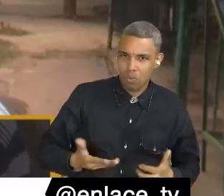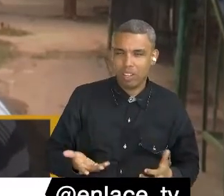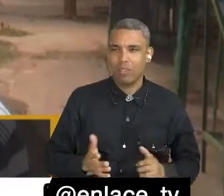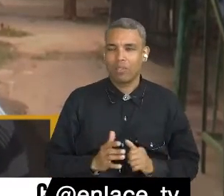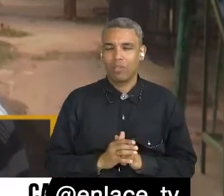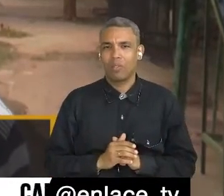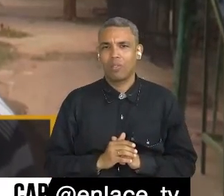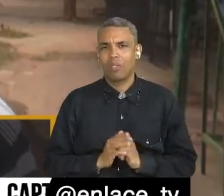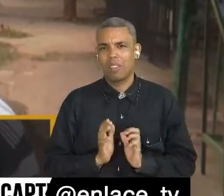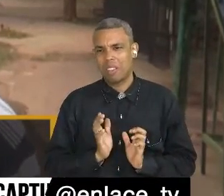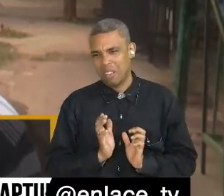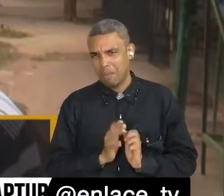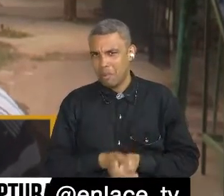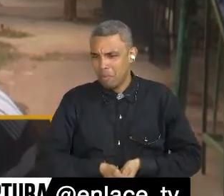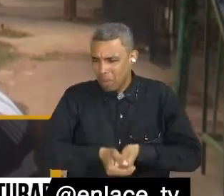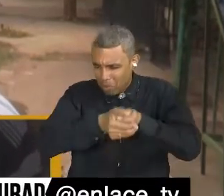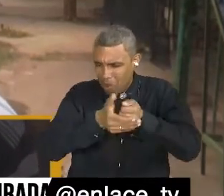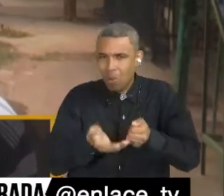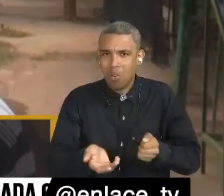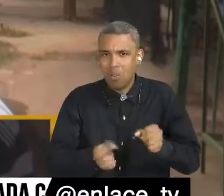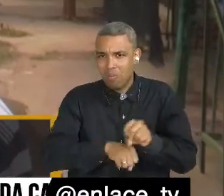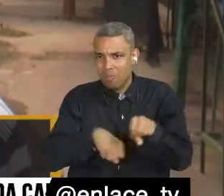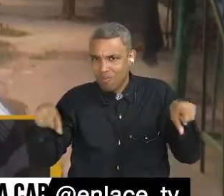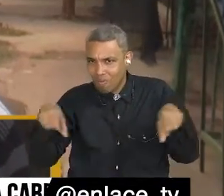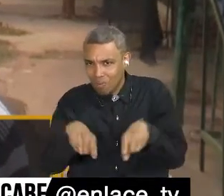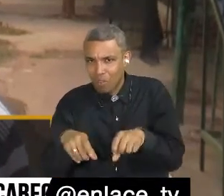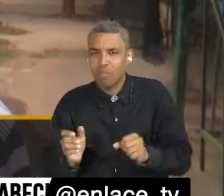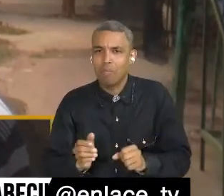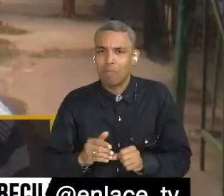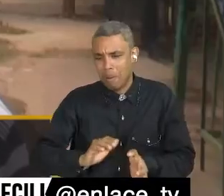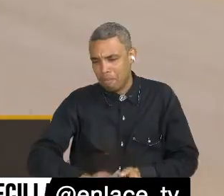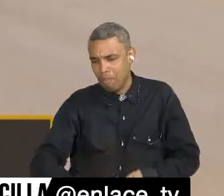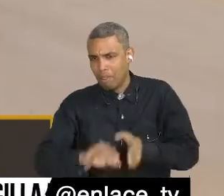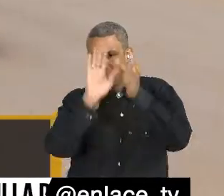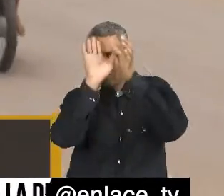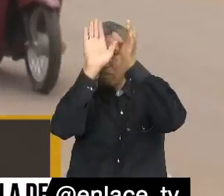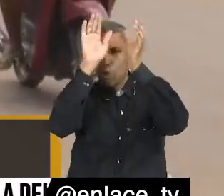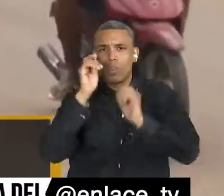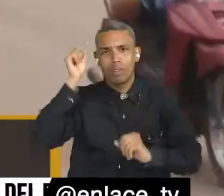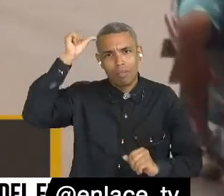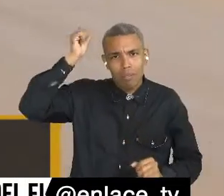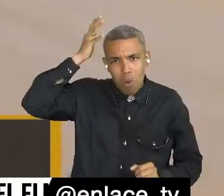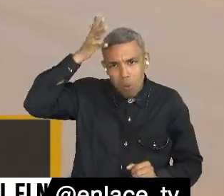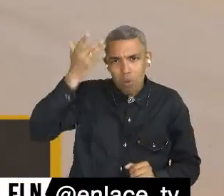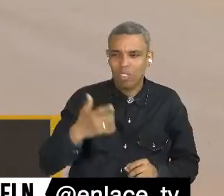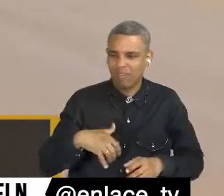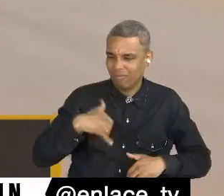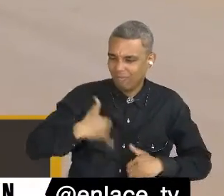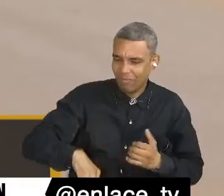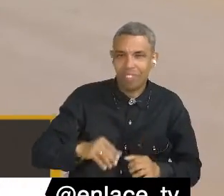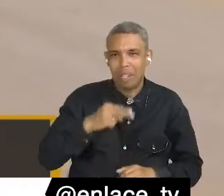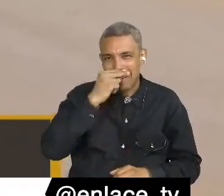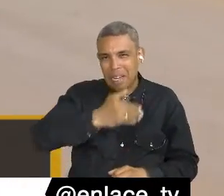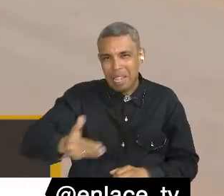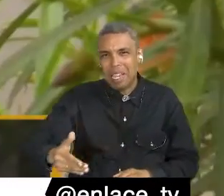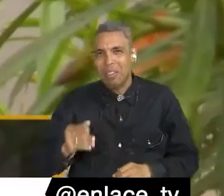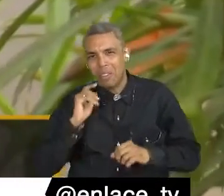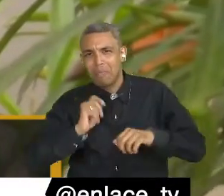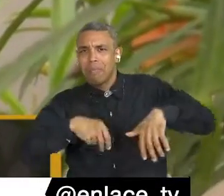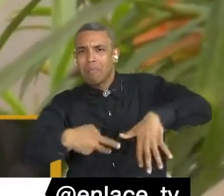lo que es banquita, voleibol, basquetbol, jornada lúdico recreativa para los niños,